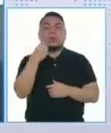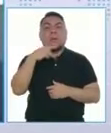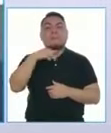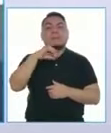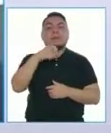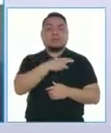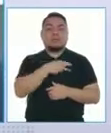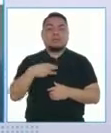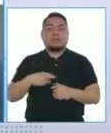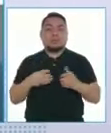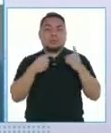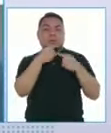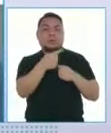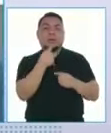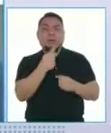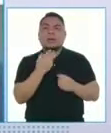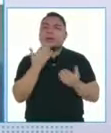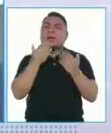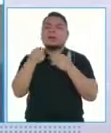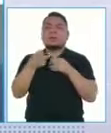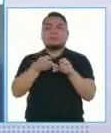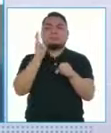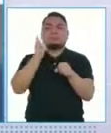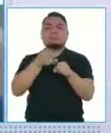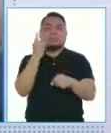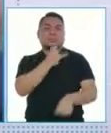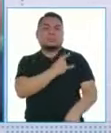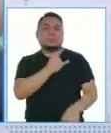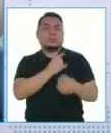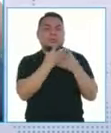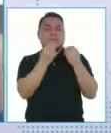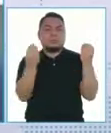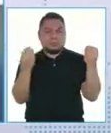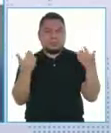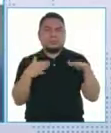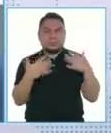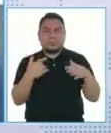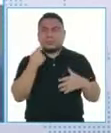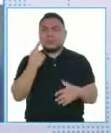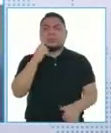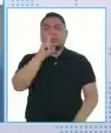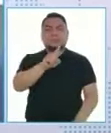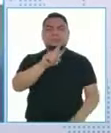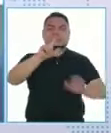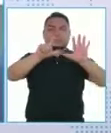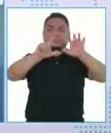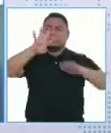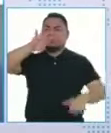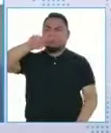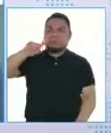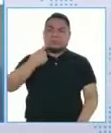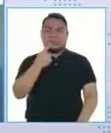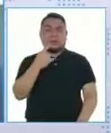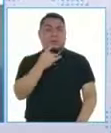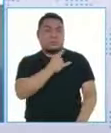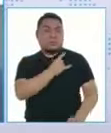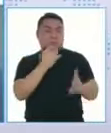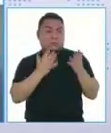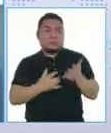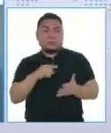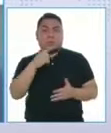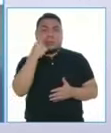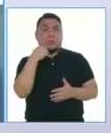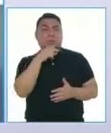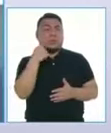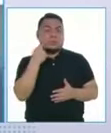para hablar sobre esta deserción universitaria alcanzada. Y hay una cifra de 174 mil universitarios que dejaron